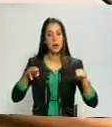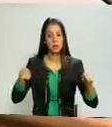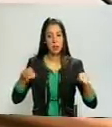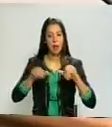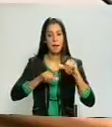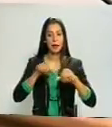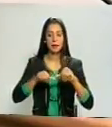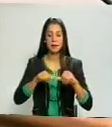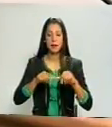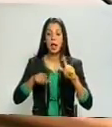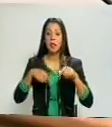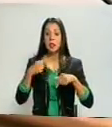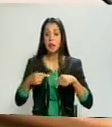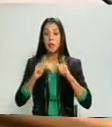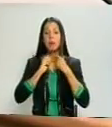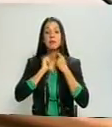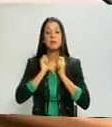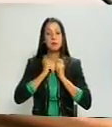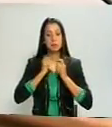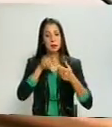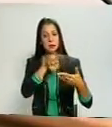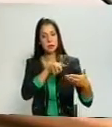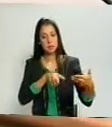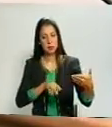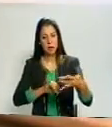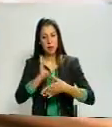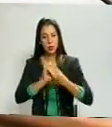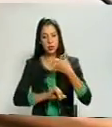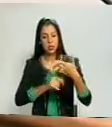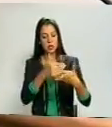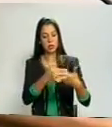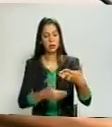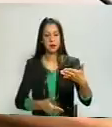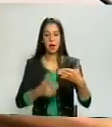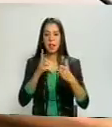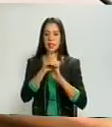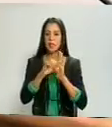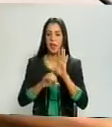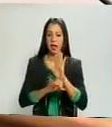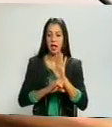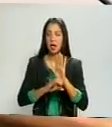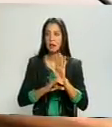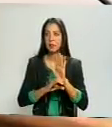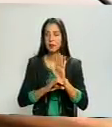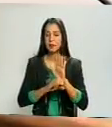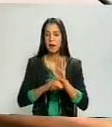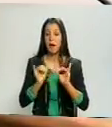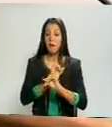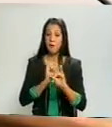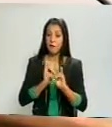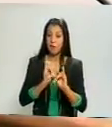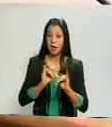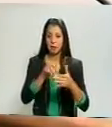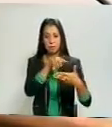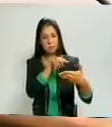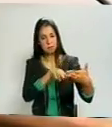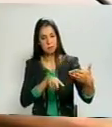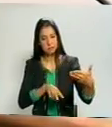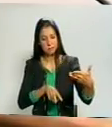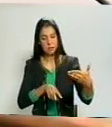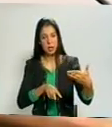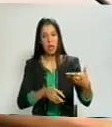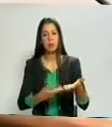Asimismo, dio lectura al referido proyecto de decreto constituyente. Culminada dicha lectura y